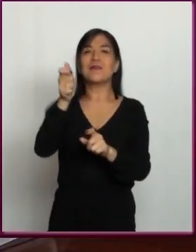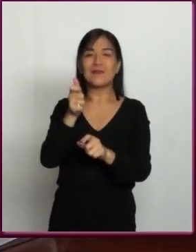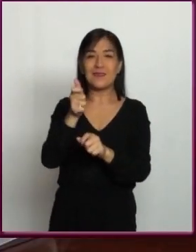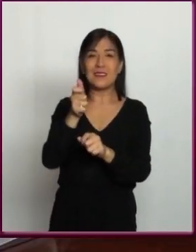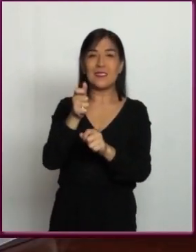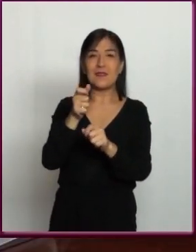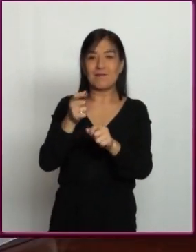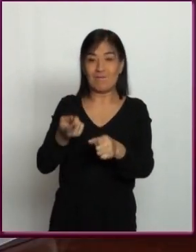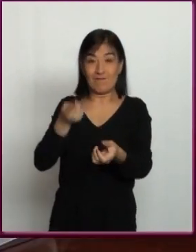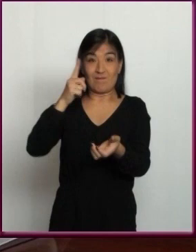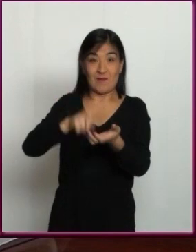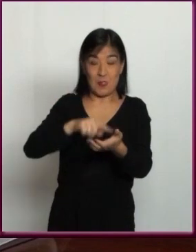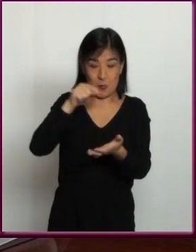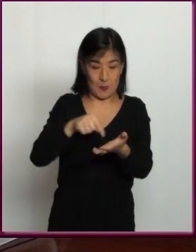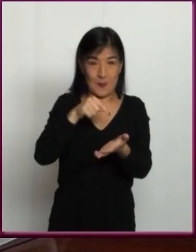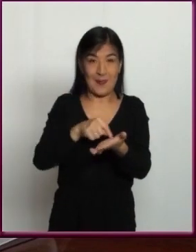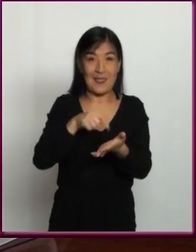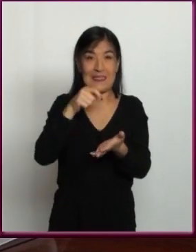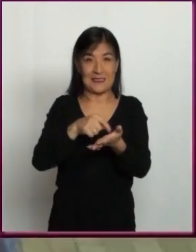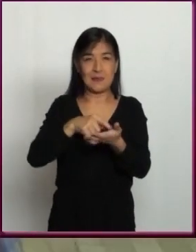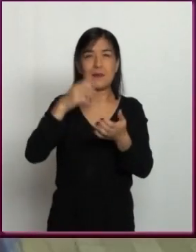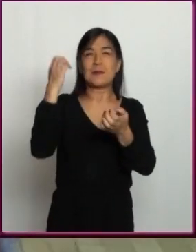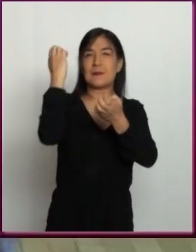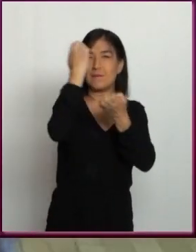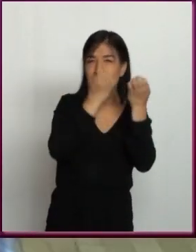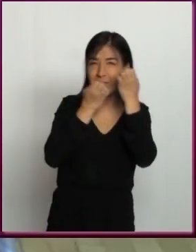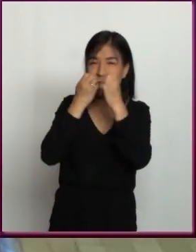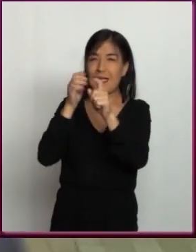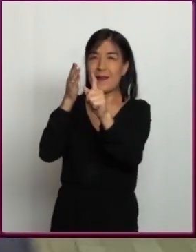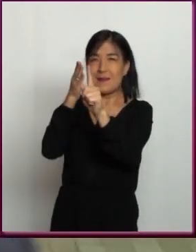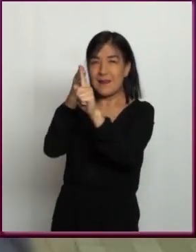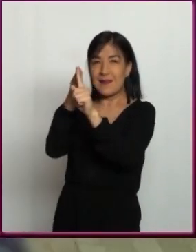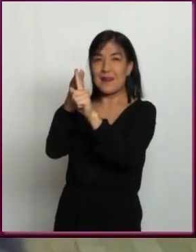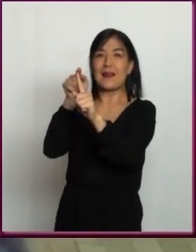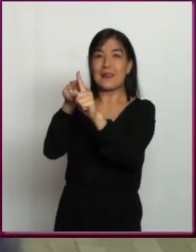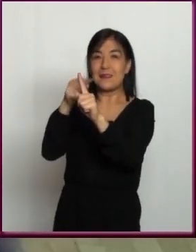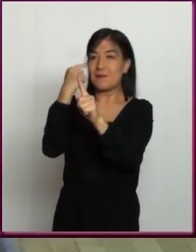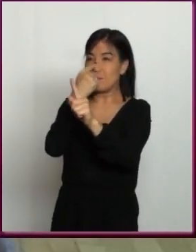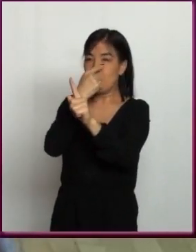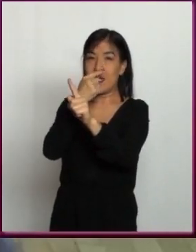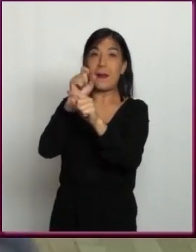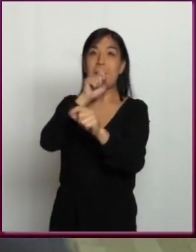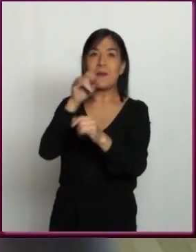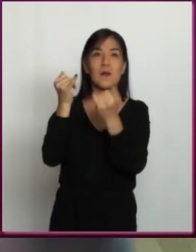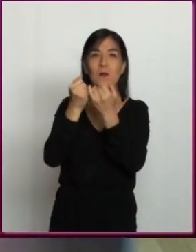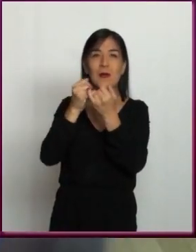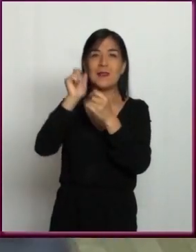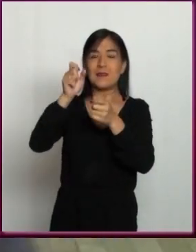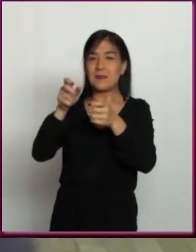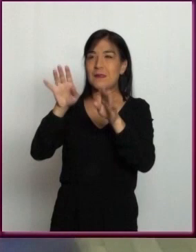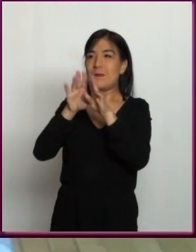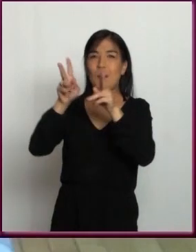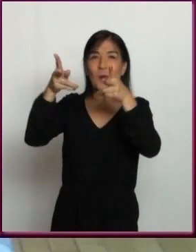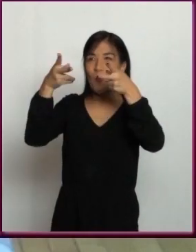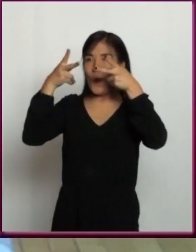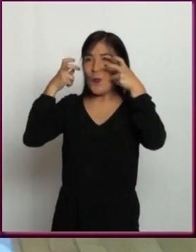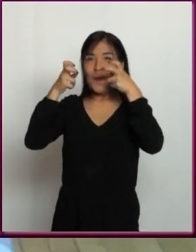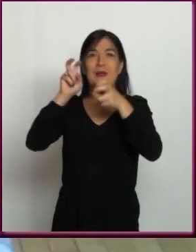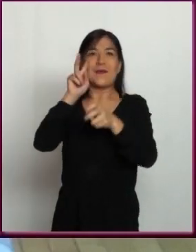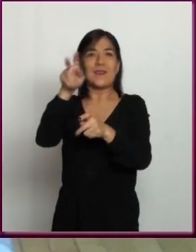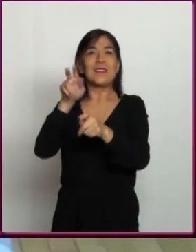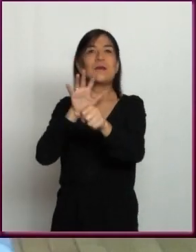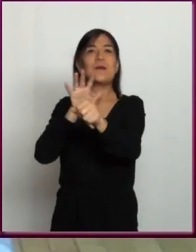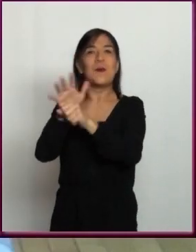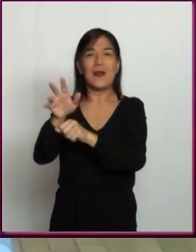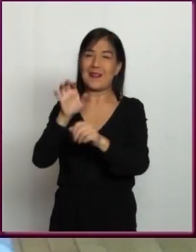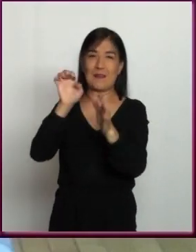en la zona en donde estás analizando la imagen, el número de sensores es mucho más elevado que alrededor. Tú puedes ver que